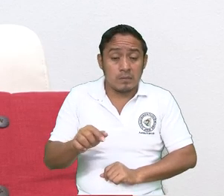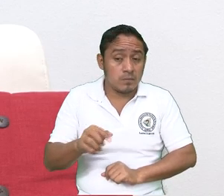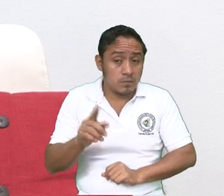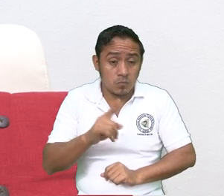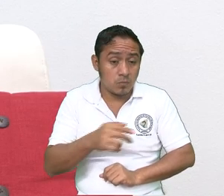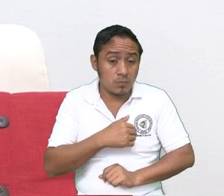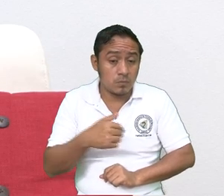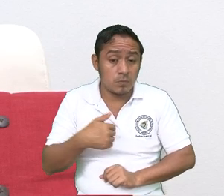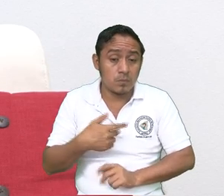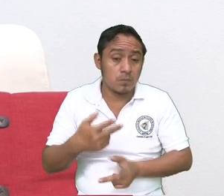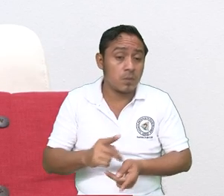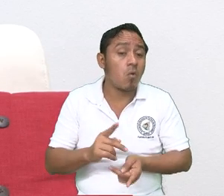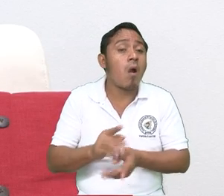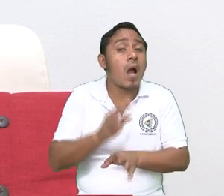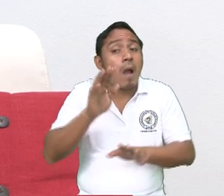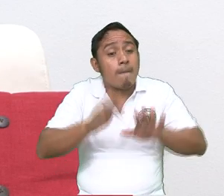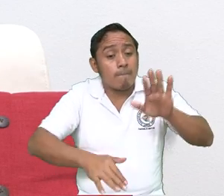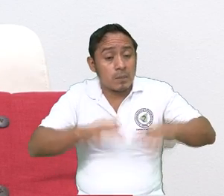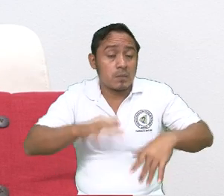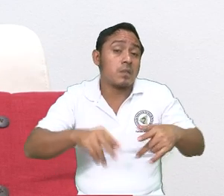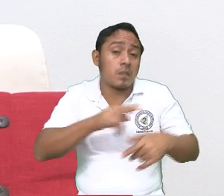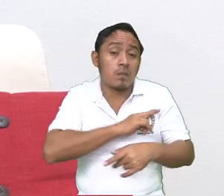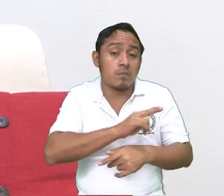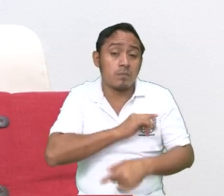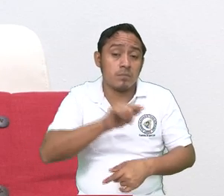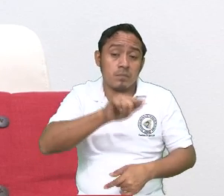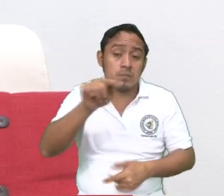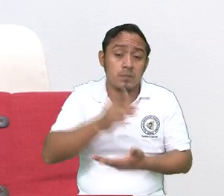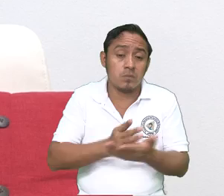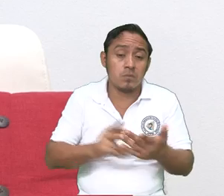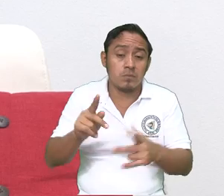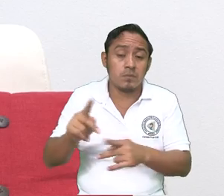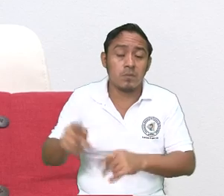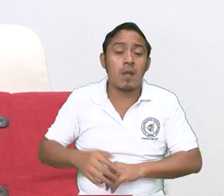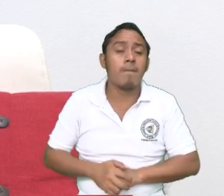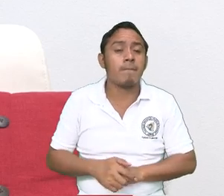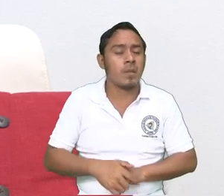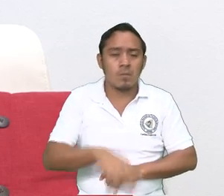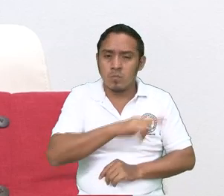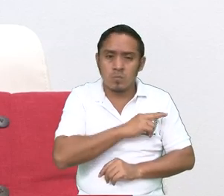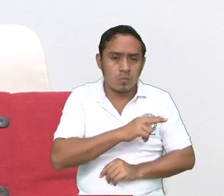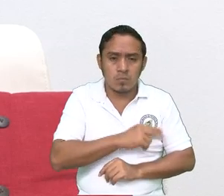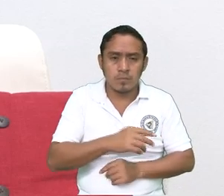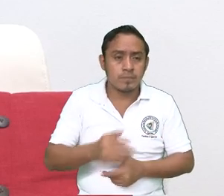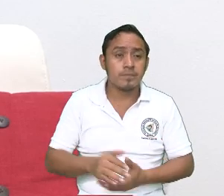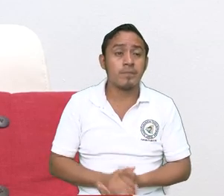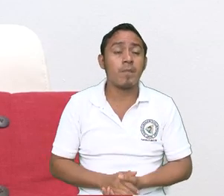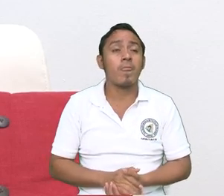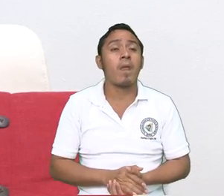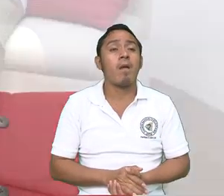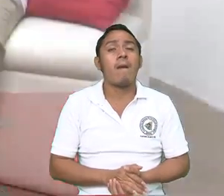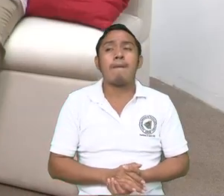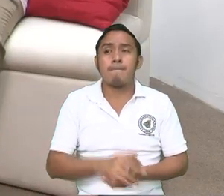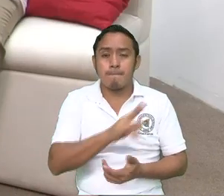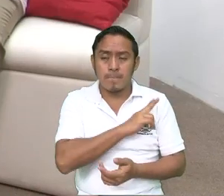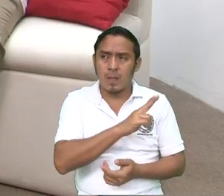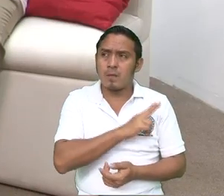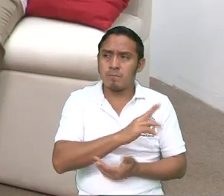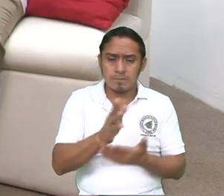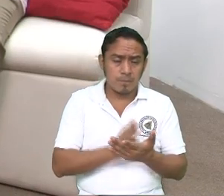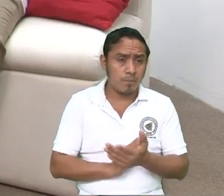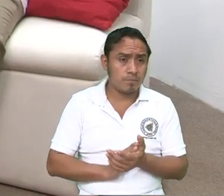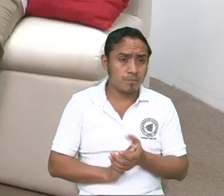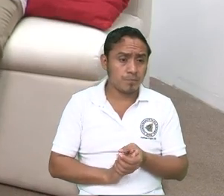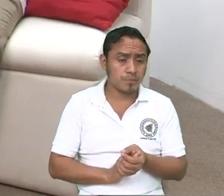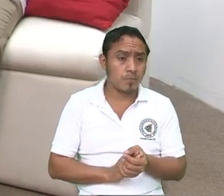que actualmente se hacen no va a generar beneficios existen doctor algún tipo de factor de